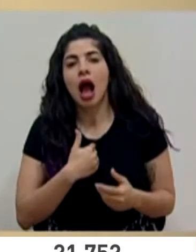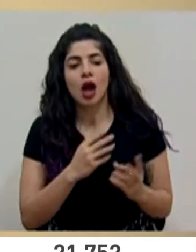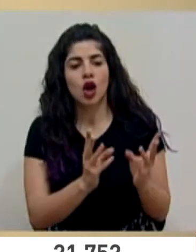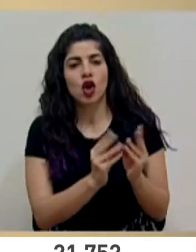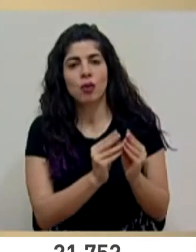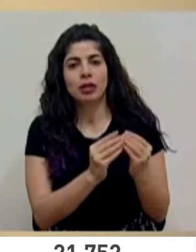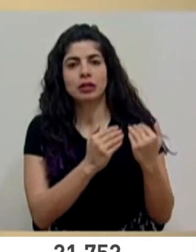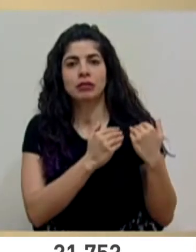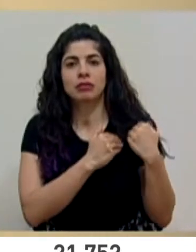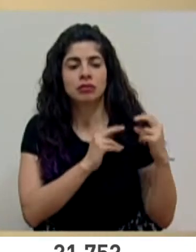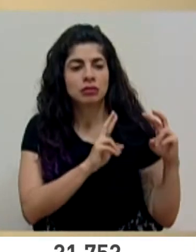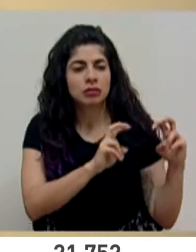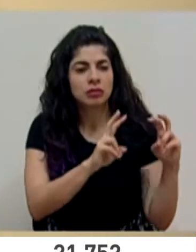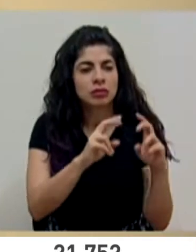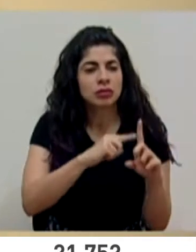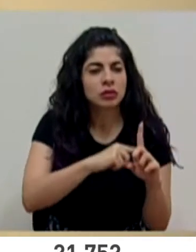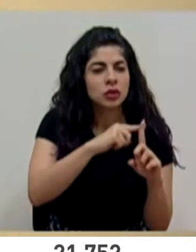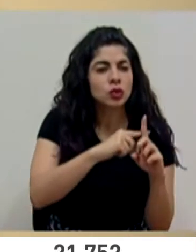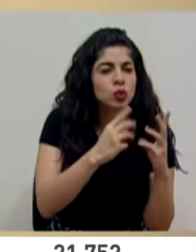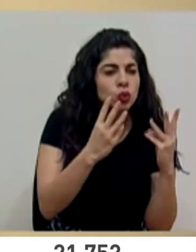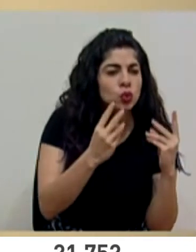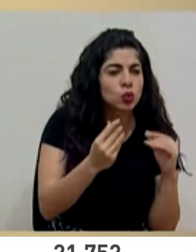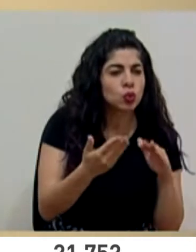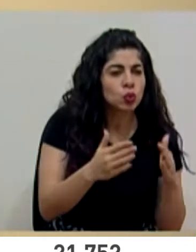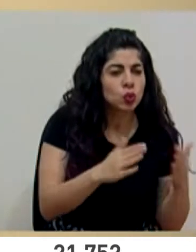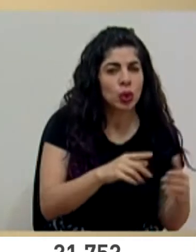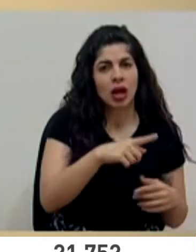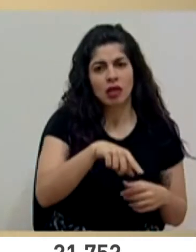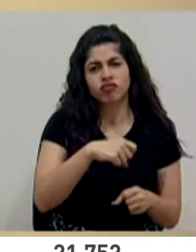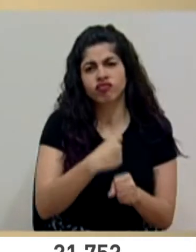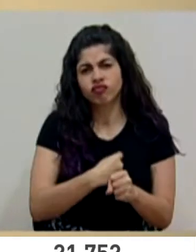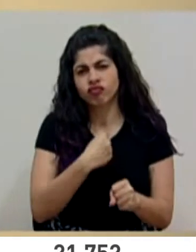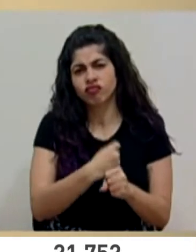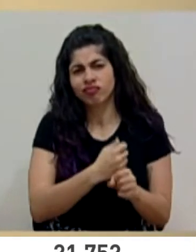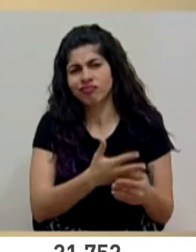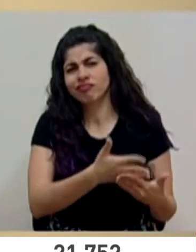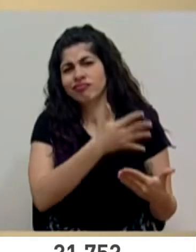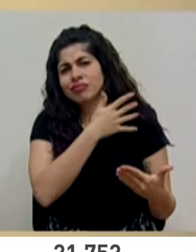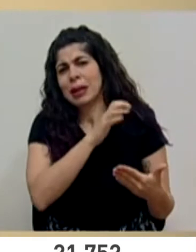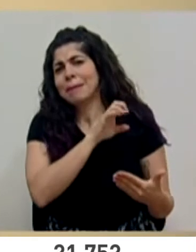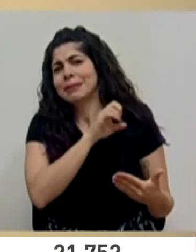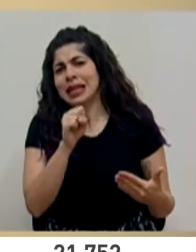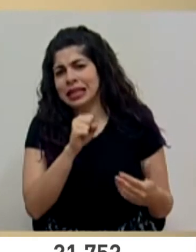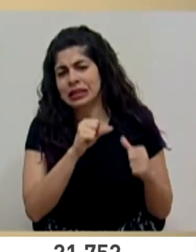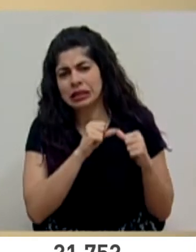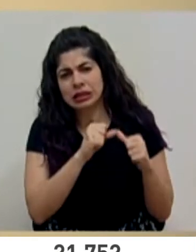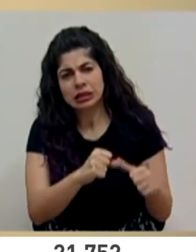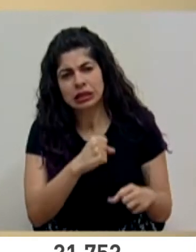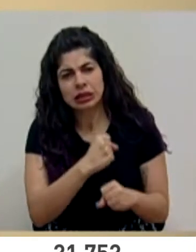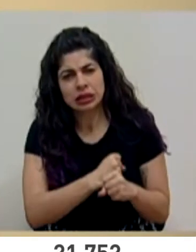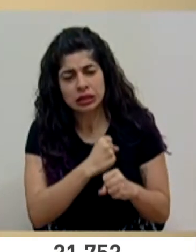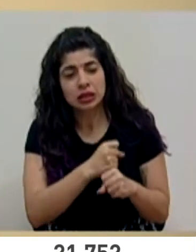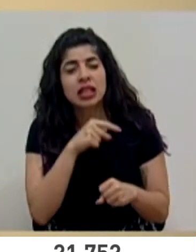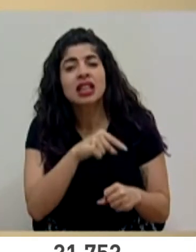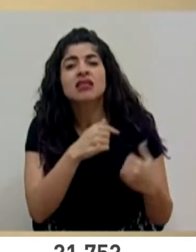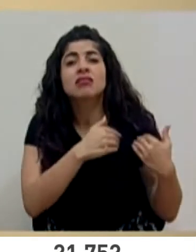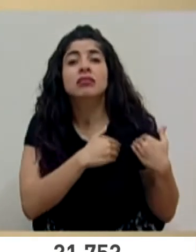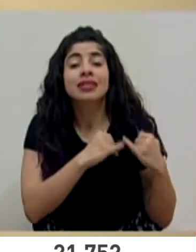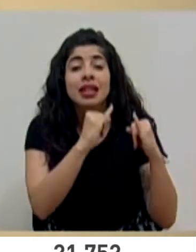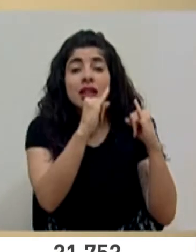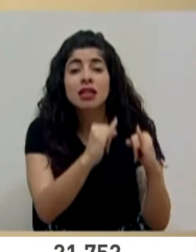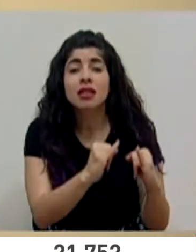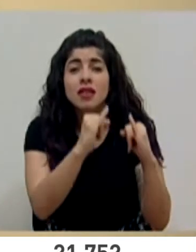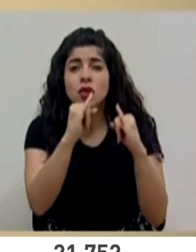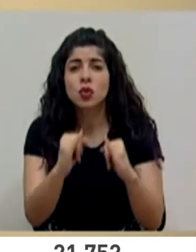de análisis de mortalidad que está trabajando ya desde hace varios meses. Ellos están analizando cada caso